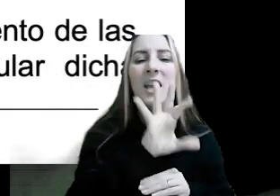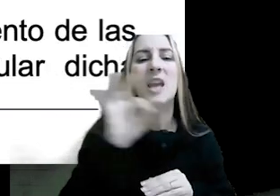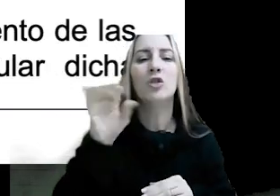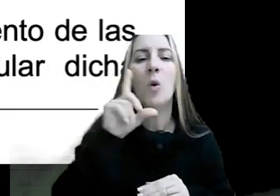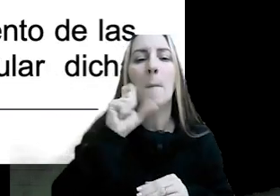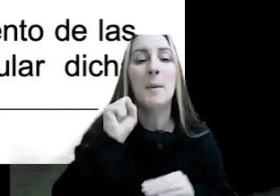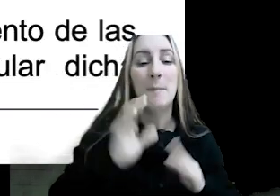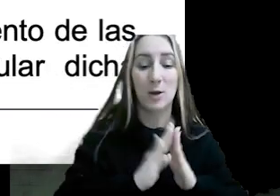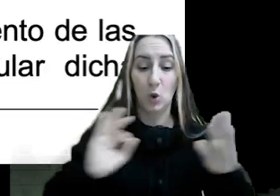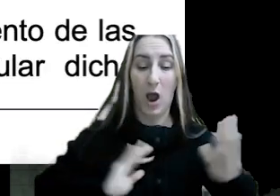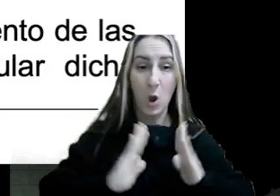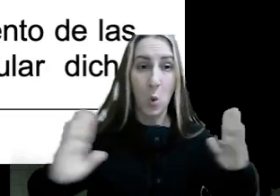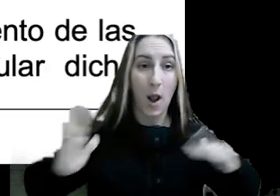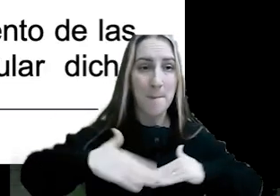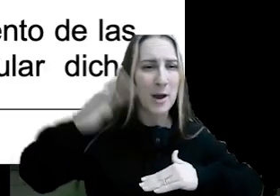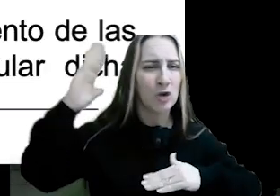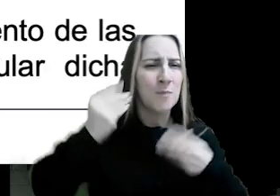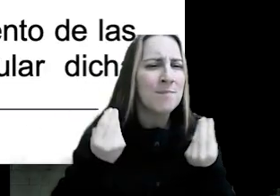anual?